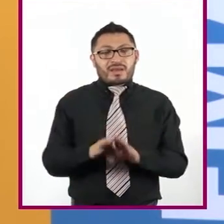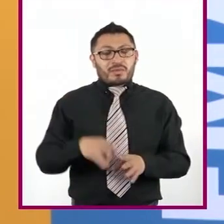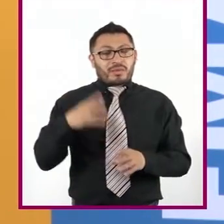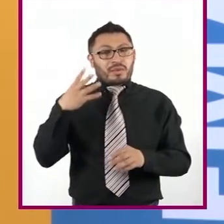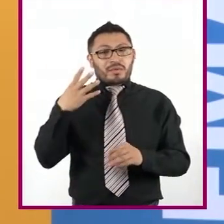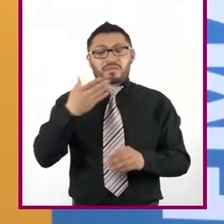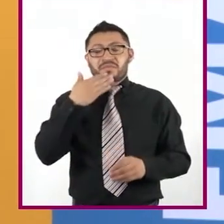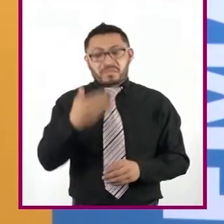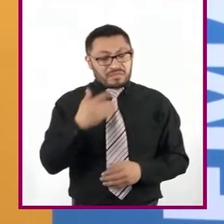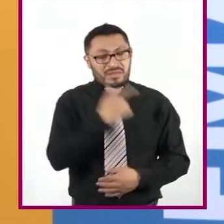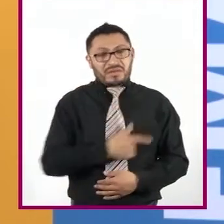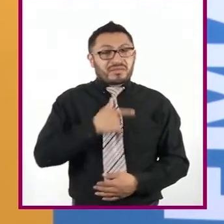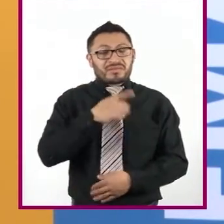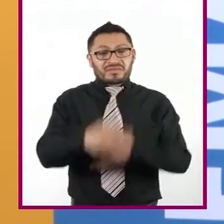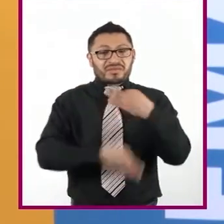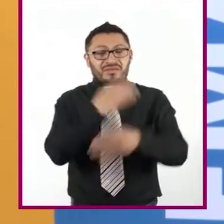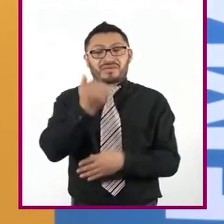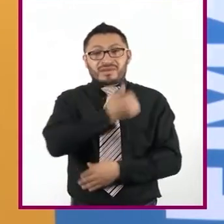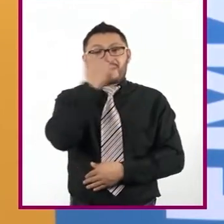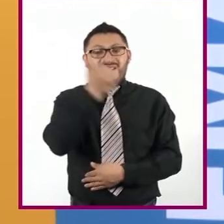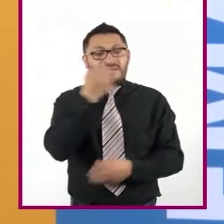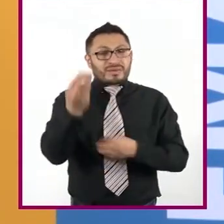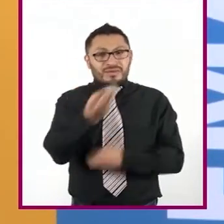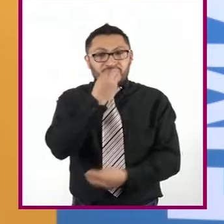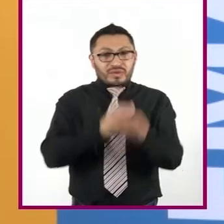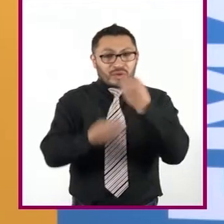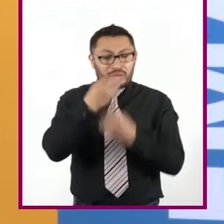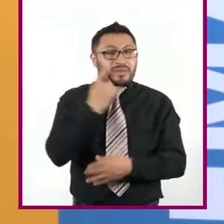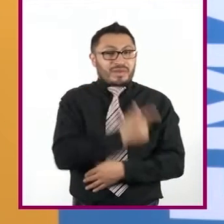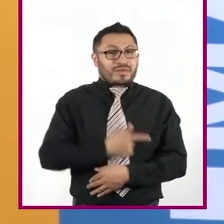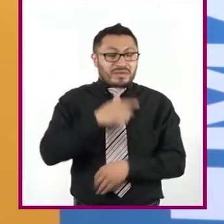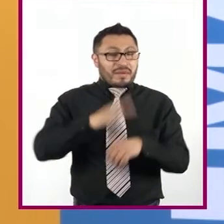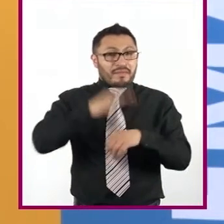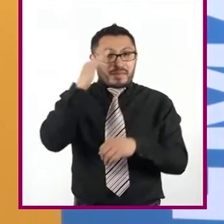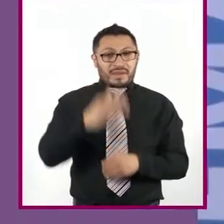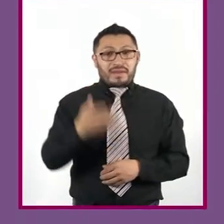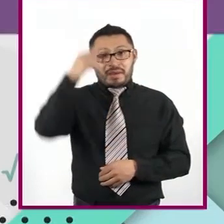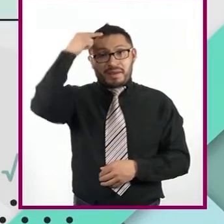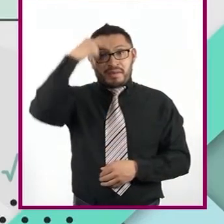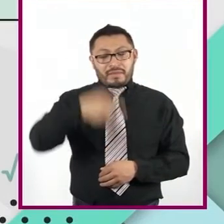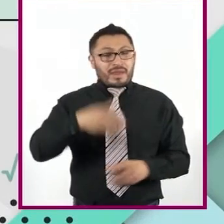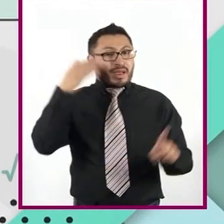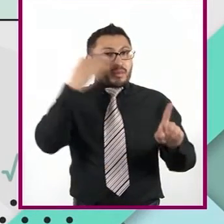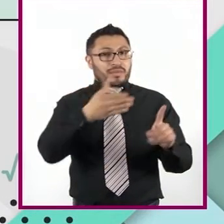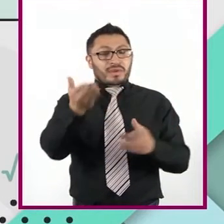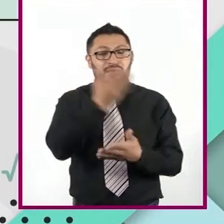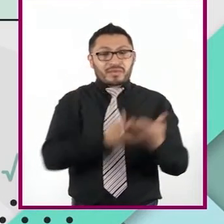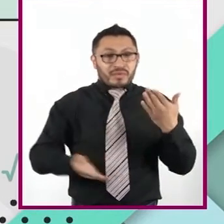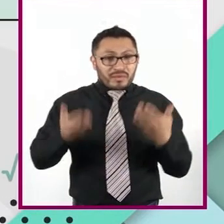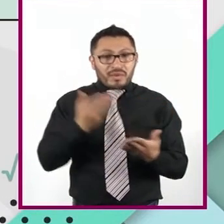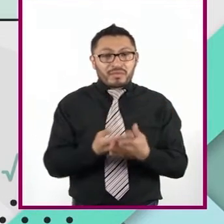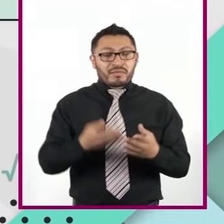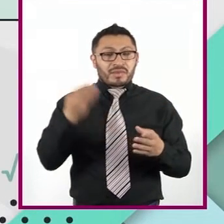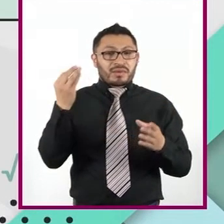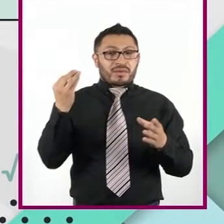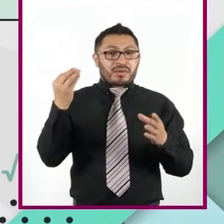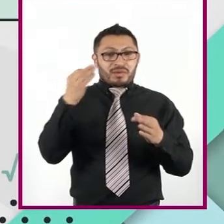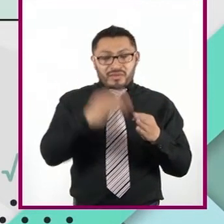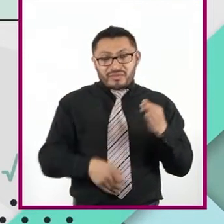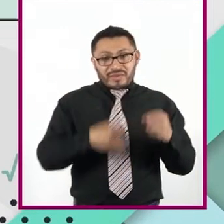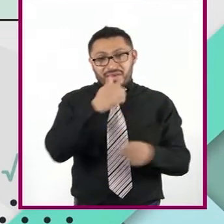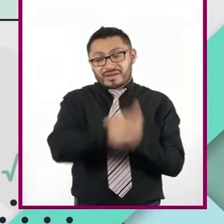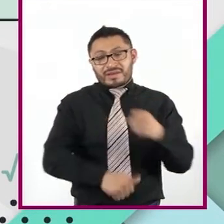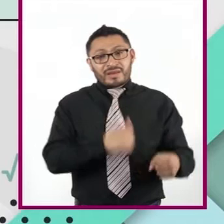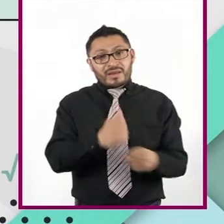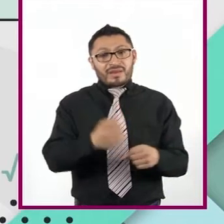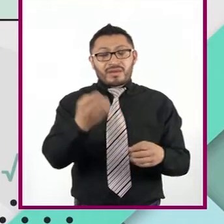satisfacer a todos sus alumnos con la comida que más les gusta para el convivio de fin de ciclo. Por lo que el objetivo de la profesora